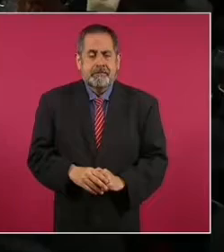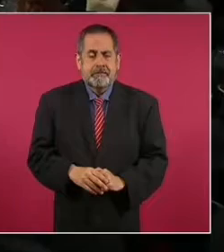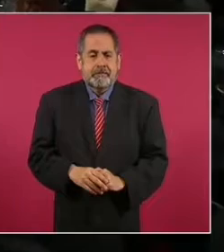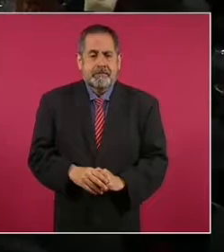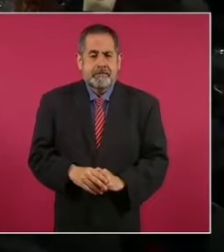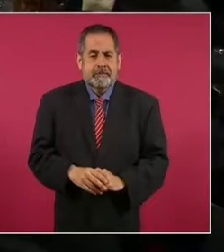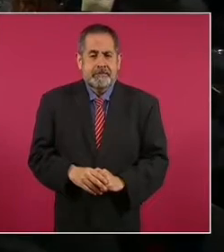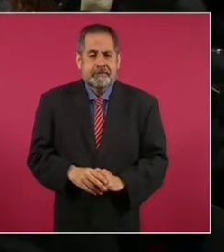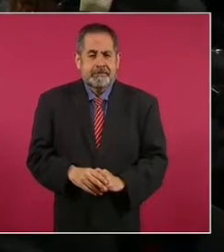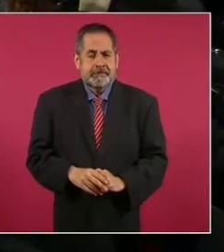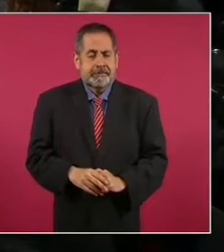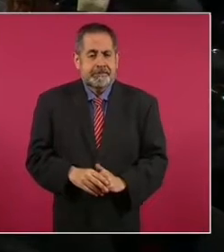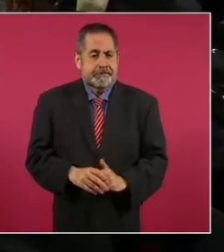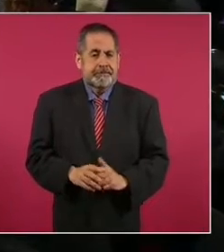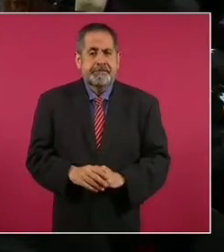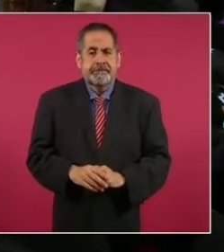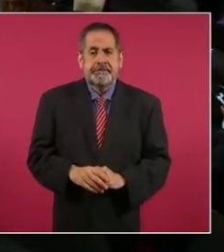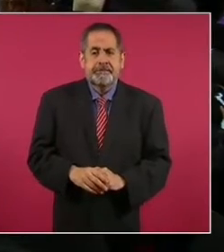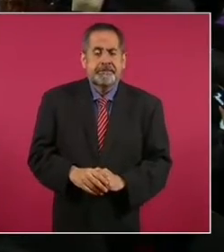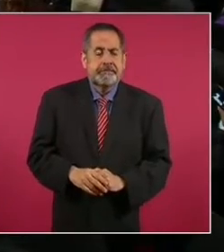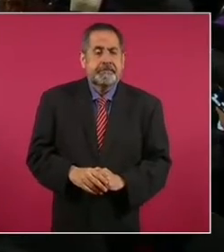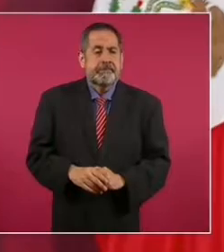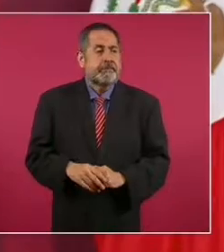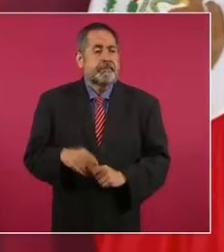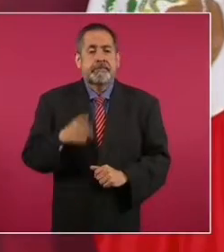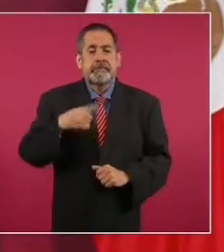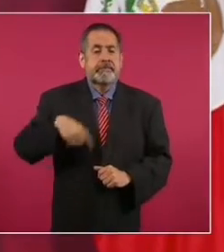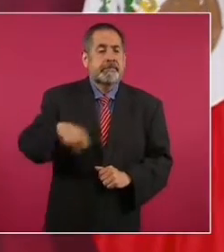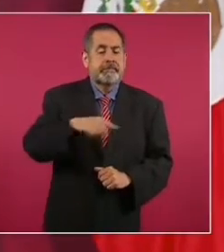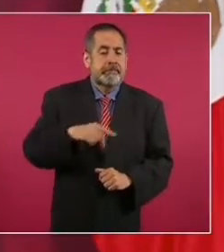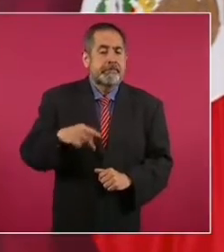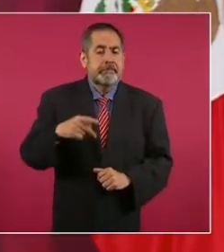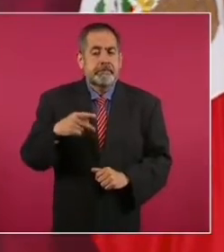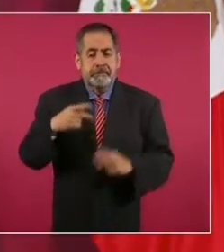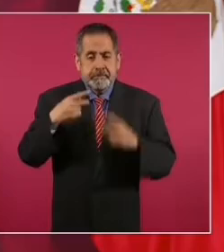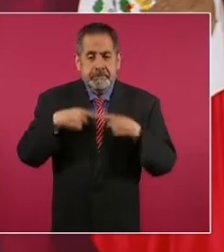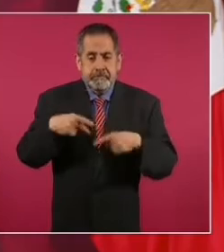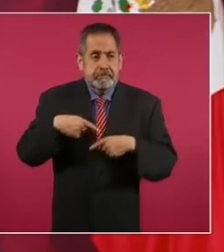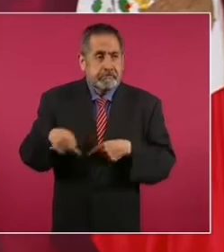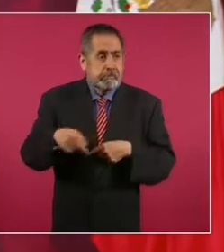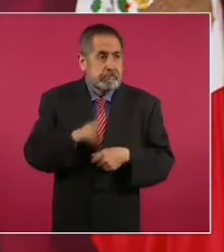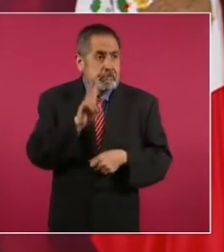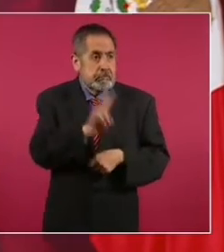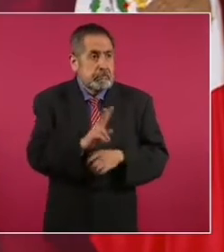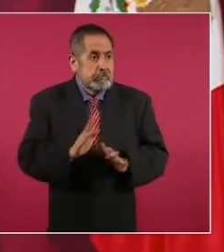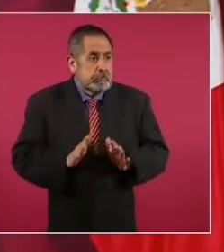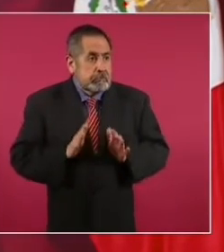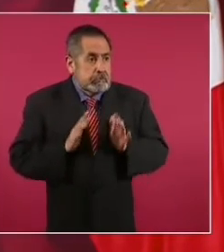Aquí la gente no se traga ningún plato de mentira